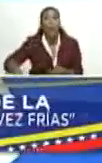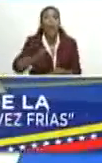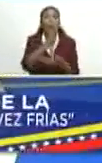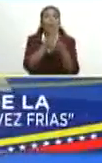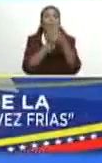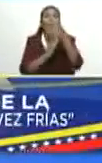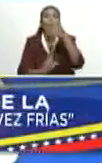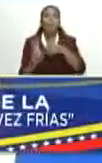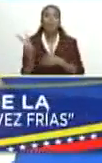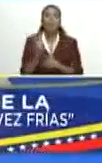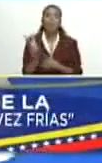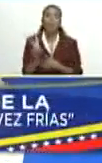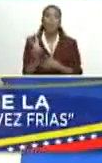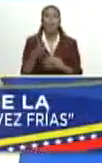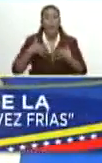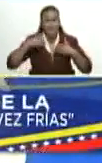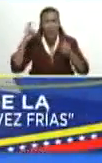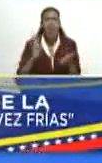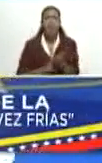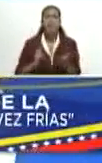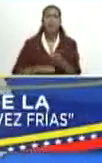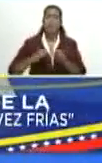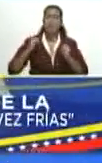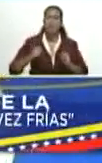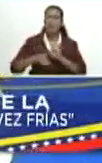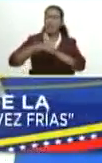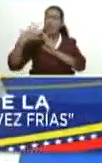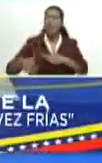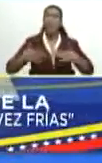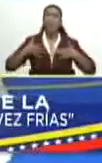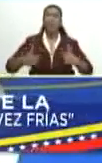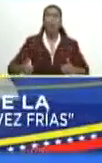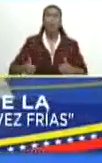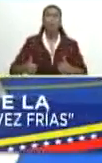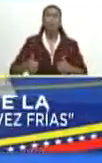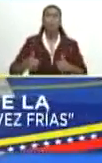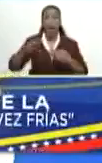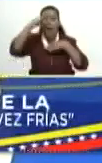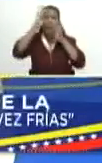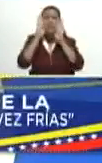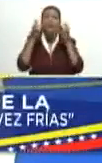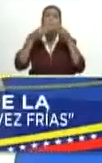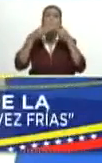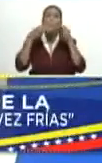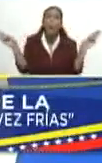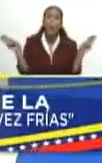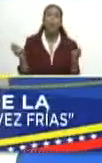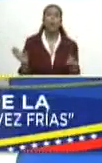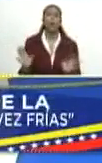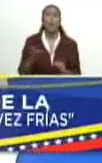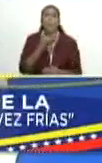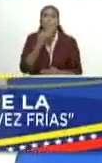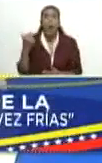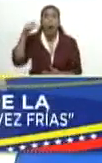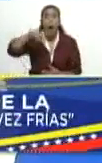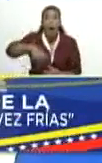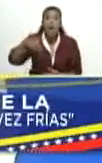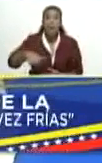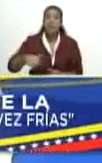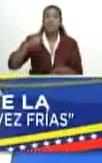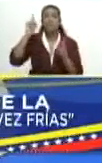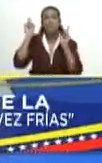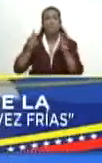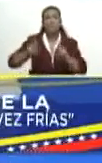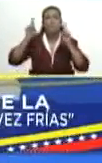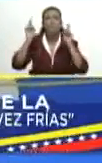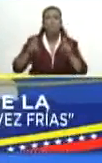de Venezuela, que merece tener el derecho a la salud, al sistema público de salud. Y aquí lo estamos